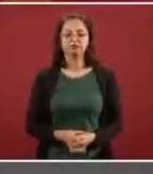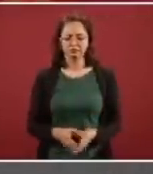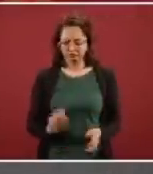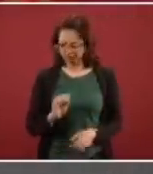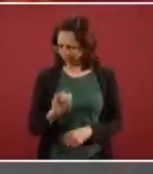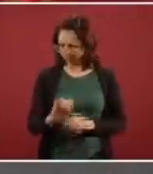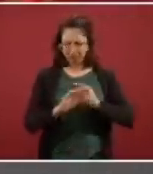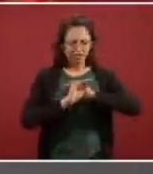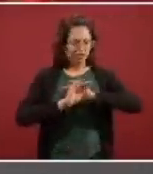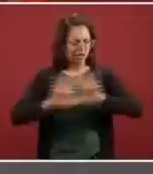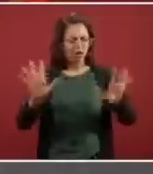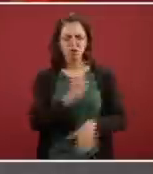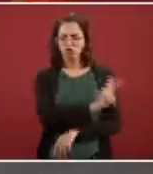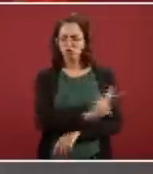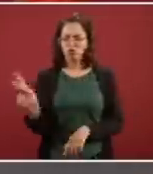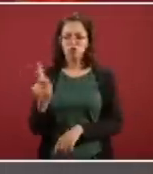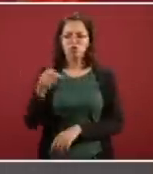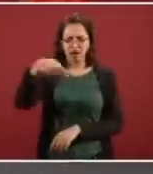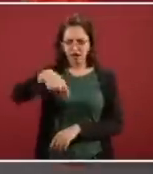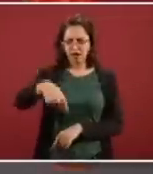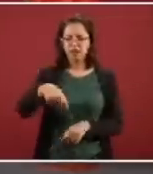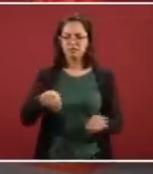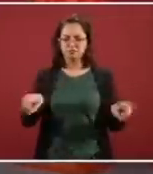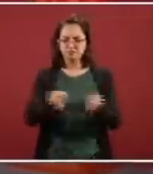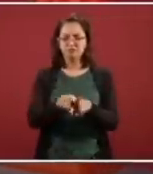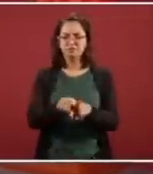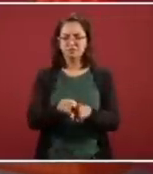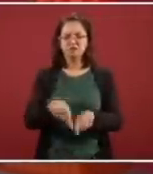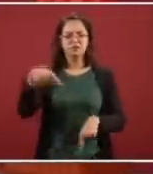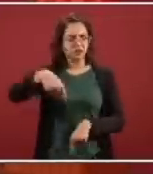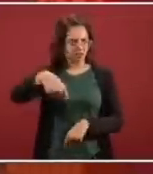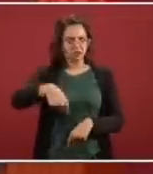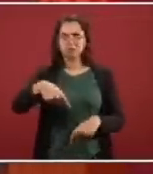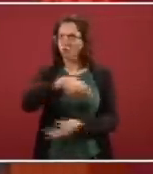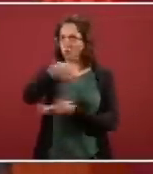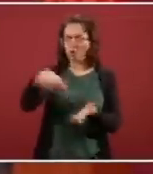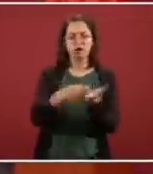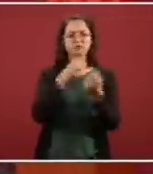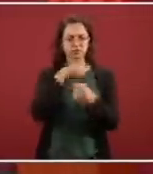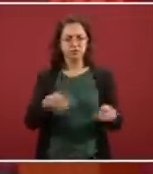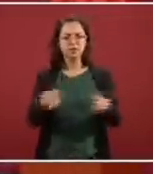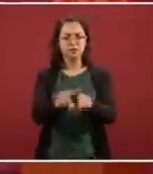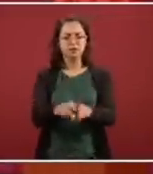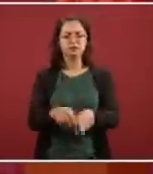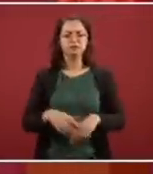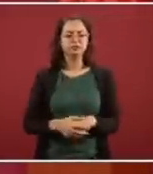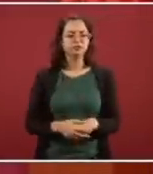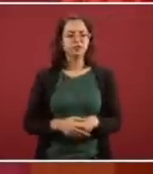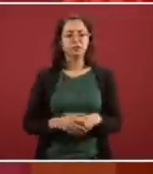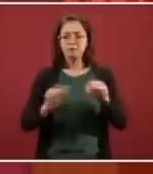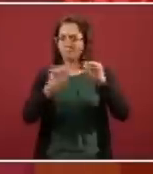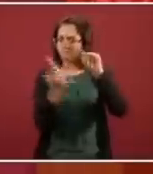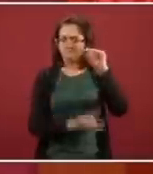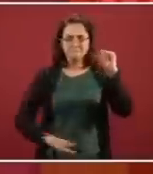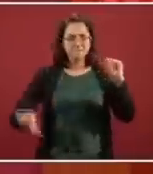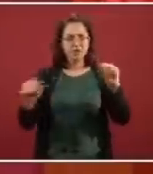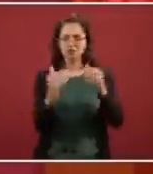Claro que sí, todos, y aquí también, en Palacio Nacional, y en todo